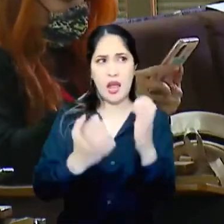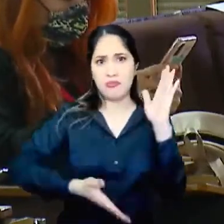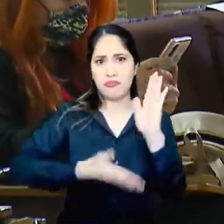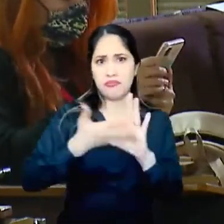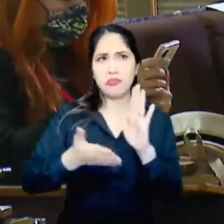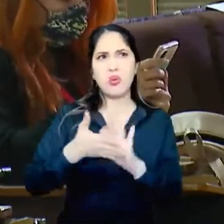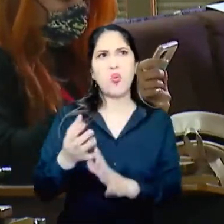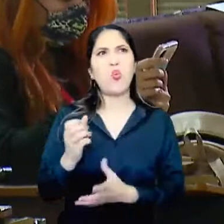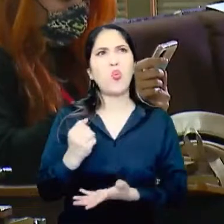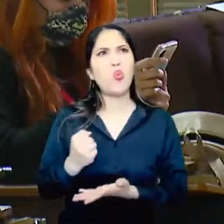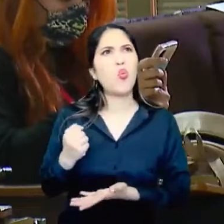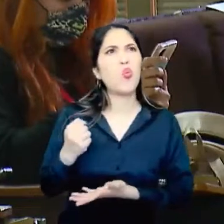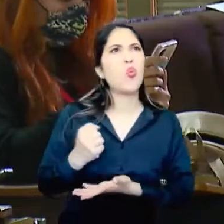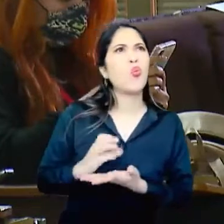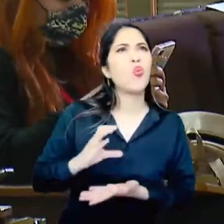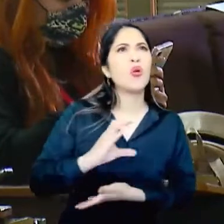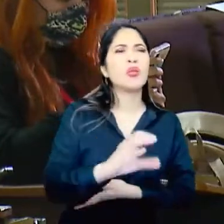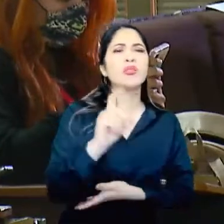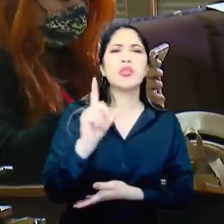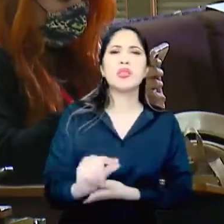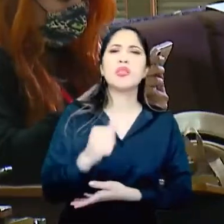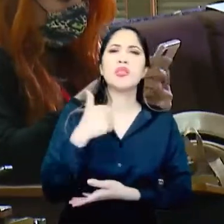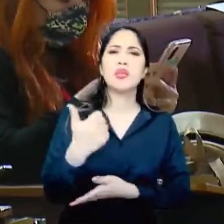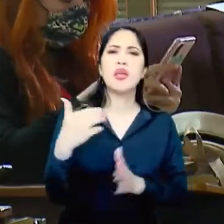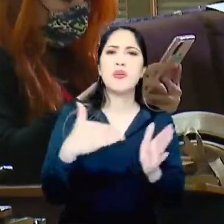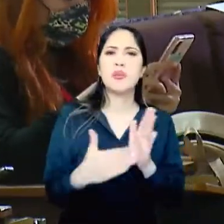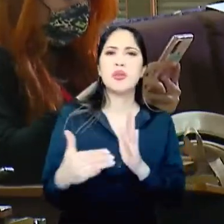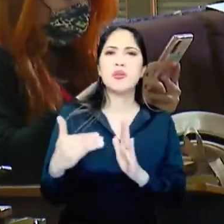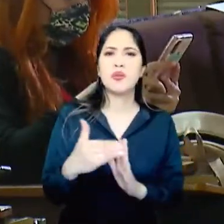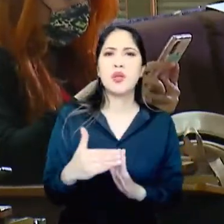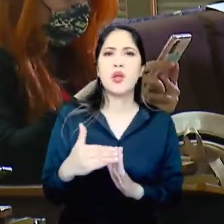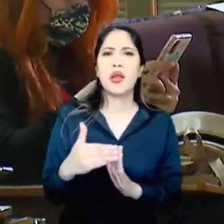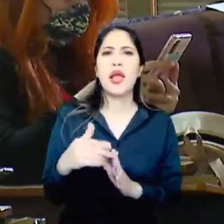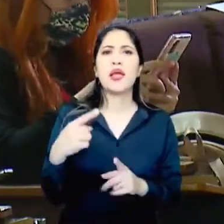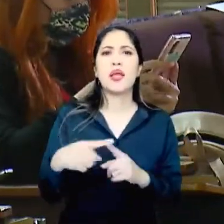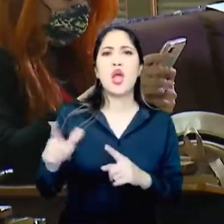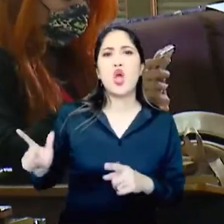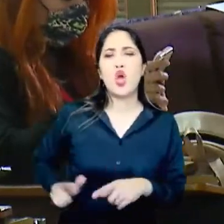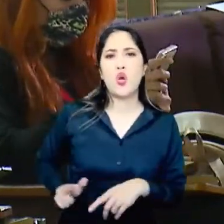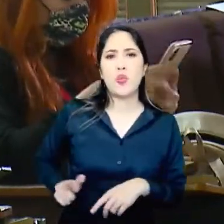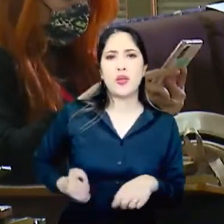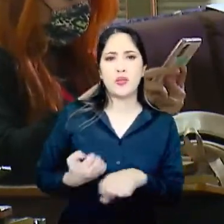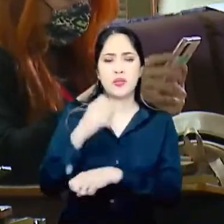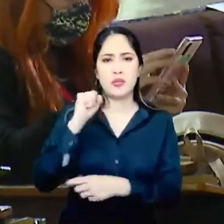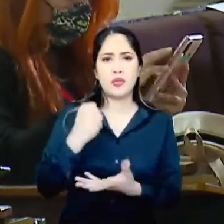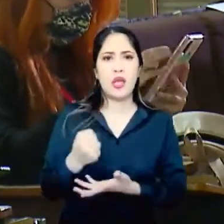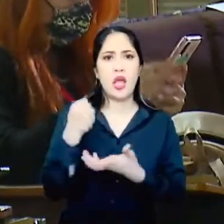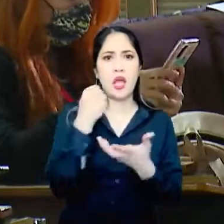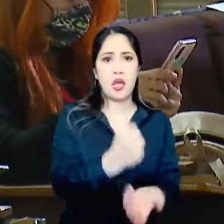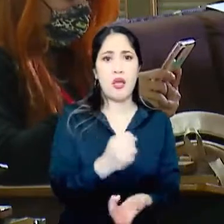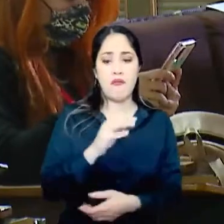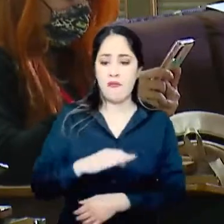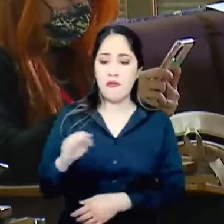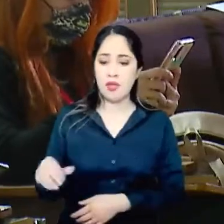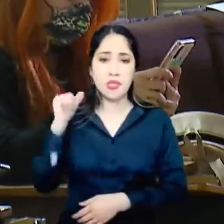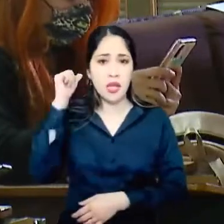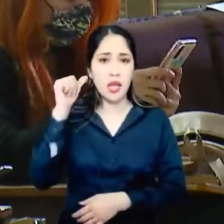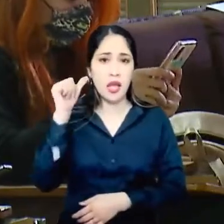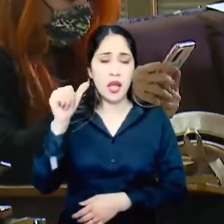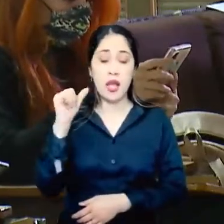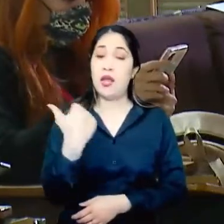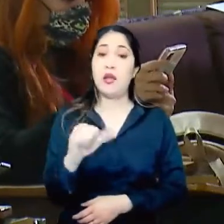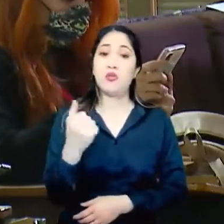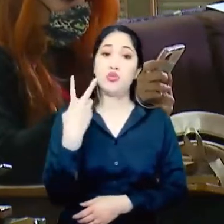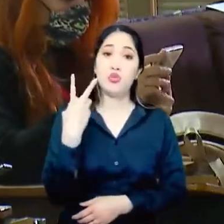76 millones de pesos que lo puso el gobierno del estado. El convenio es del 2 de agosto de 2004 al último día de julio